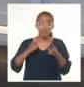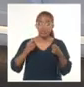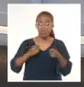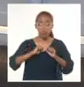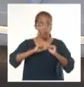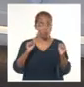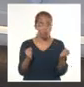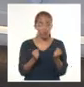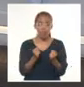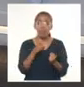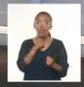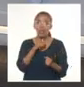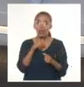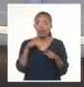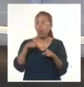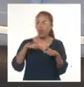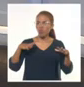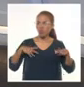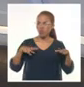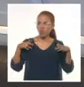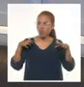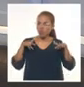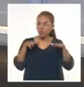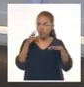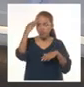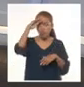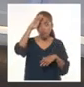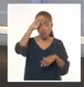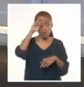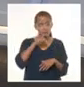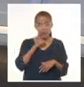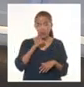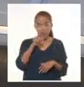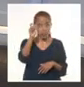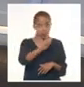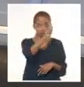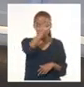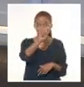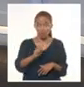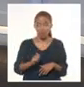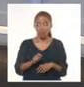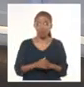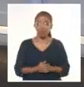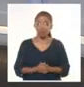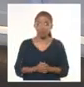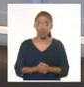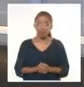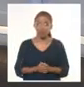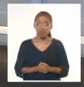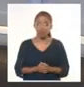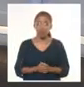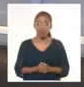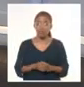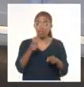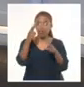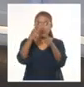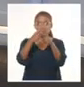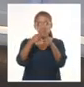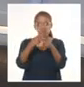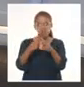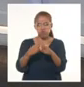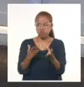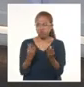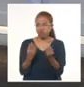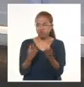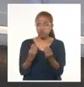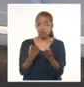pueden hacer turismo aquí, lo cual viola las libertades individuales de los norteamericanos. La lista es larga y coincidirá